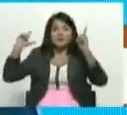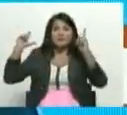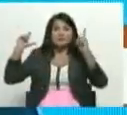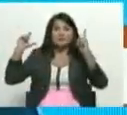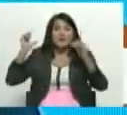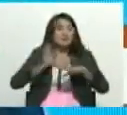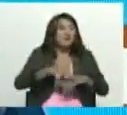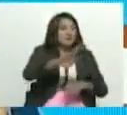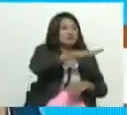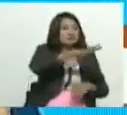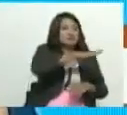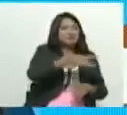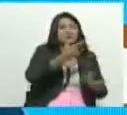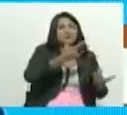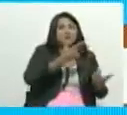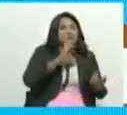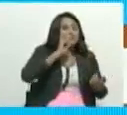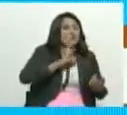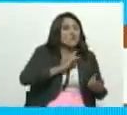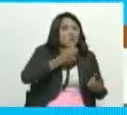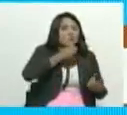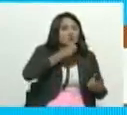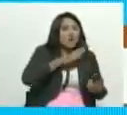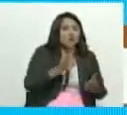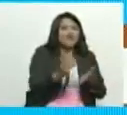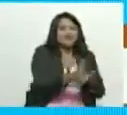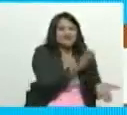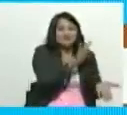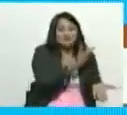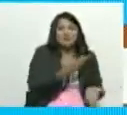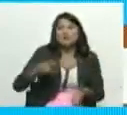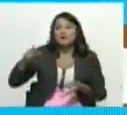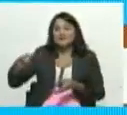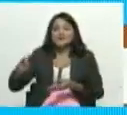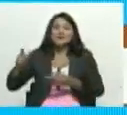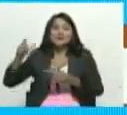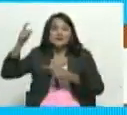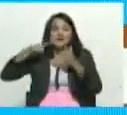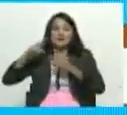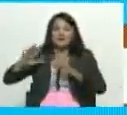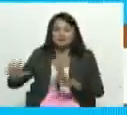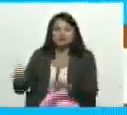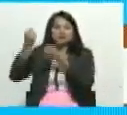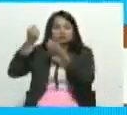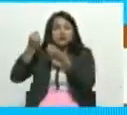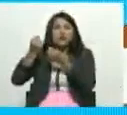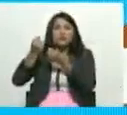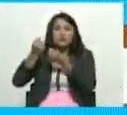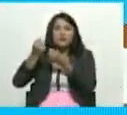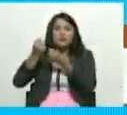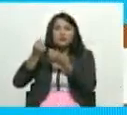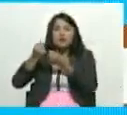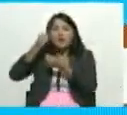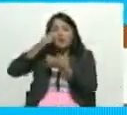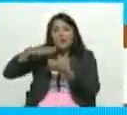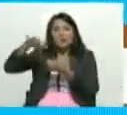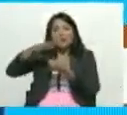oficial por supuesto la Venezuela que en este momento se había levantado contra el neoliberalismo